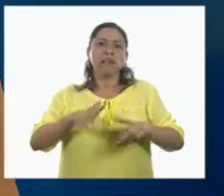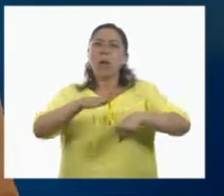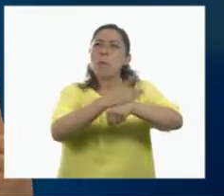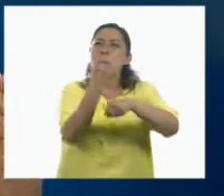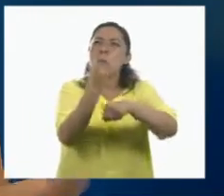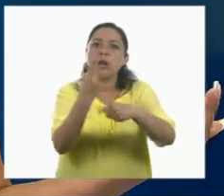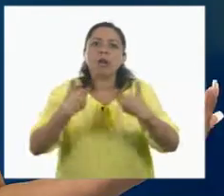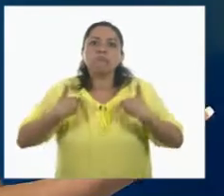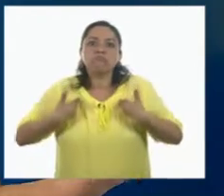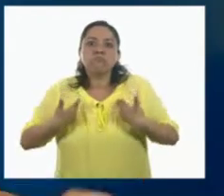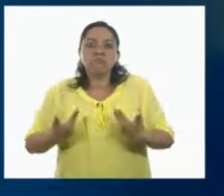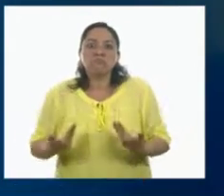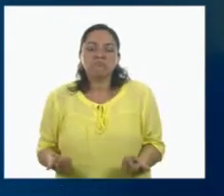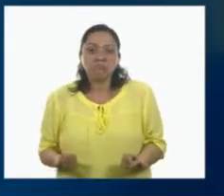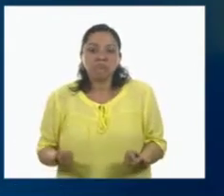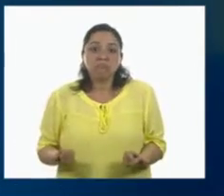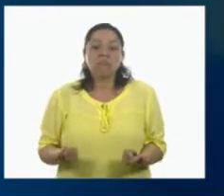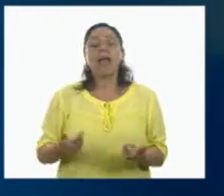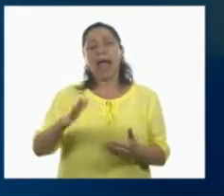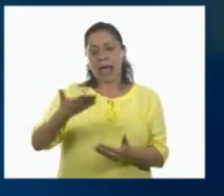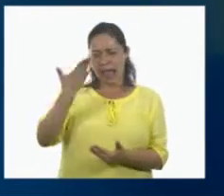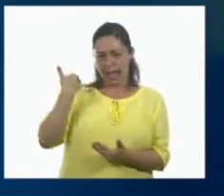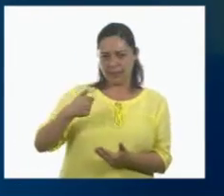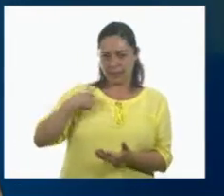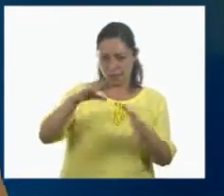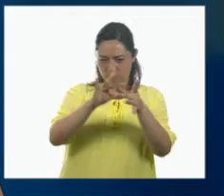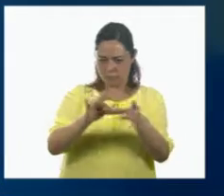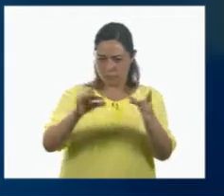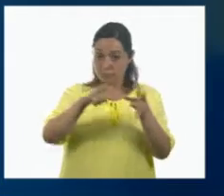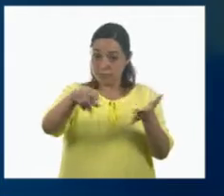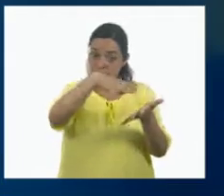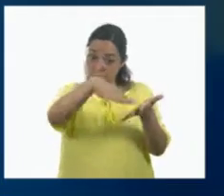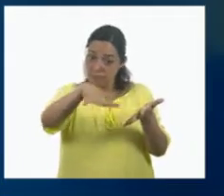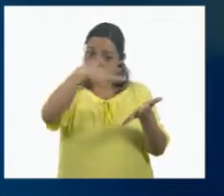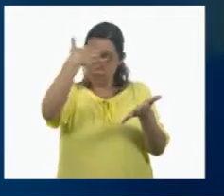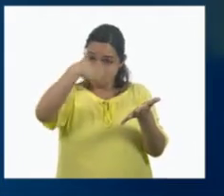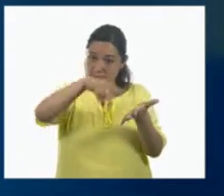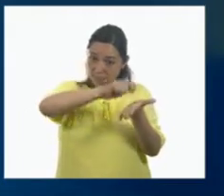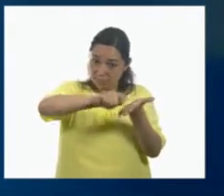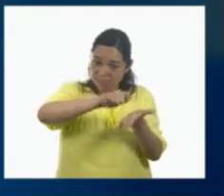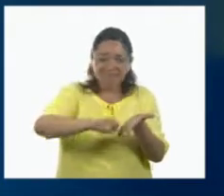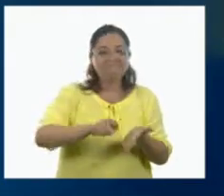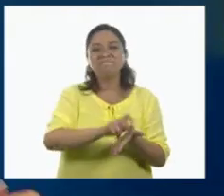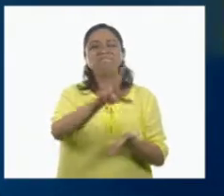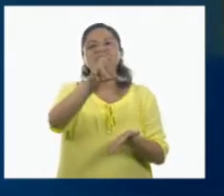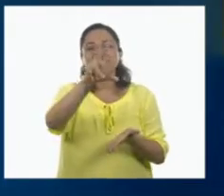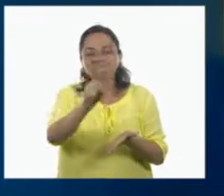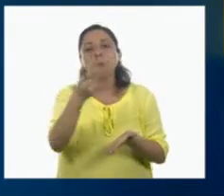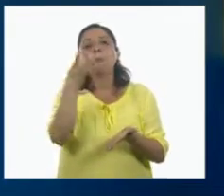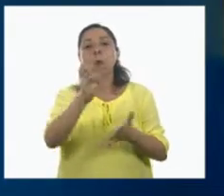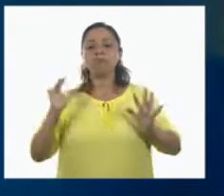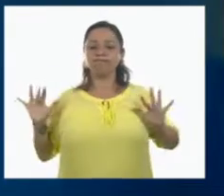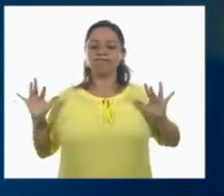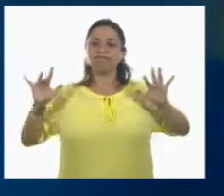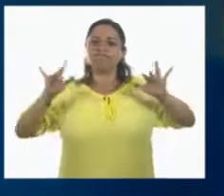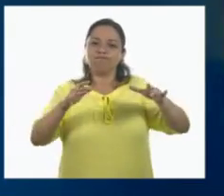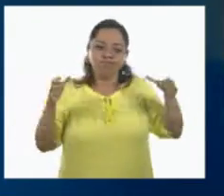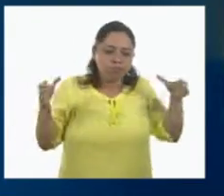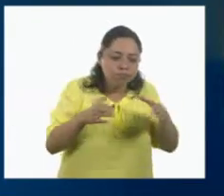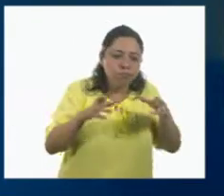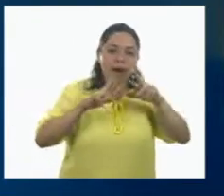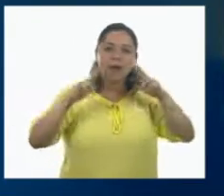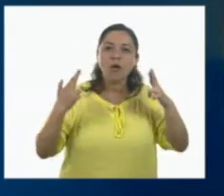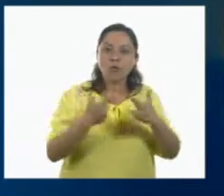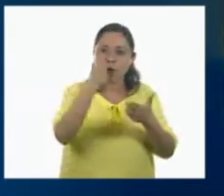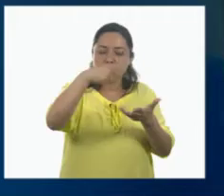explicado, no todos sabían leer y escribir, por eso existían estas reuniones como la que vimos en esta imagen.